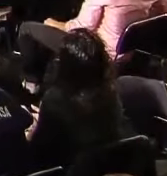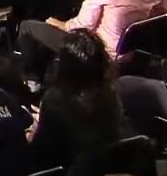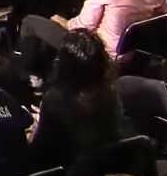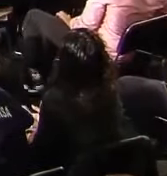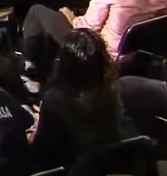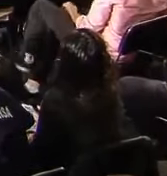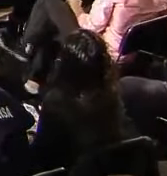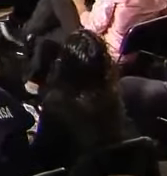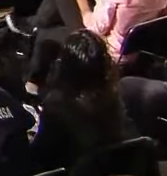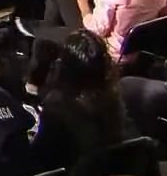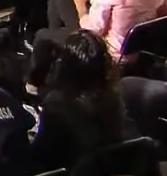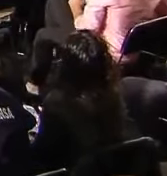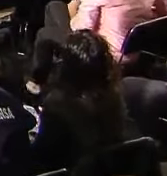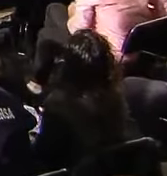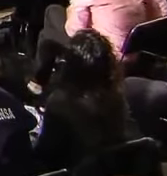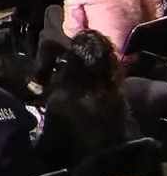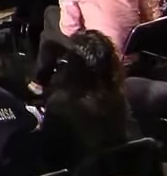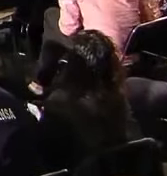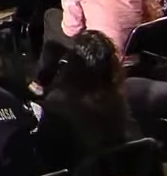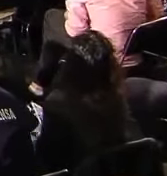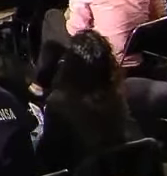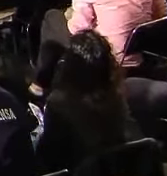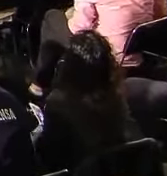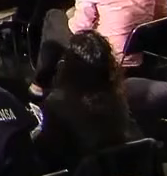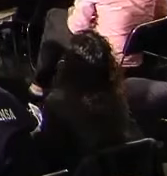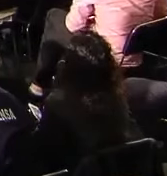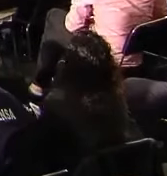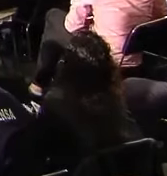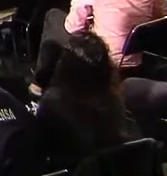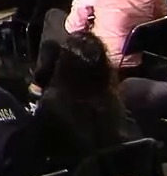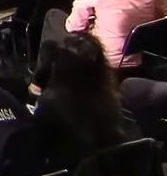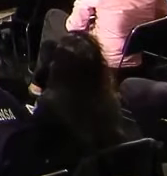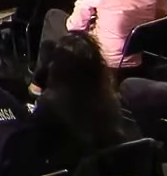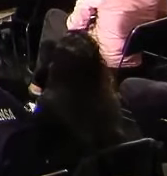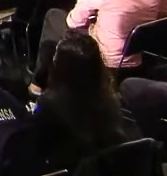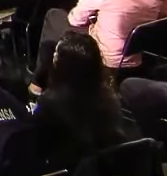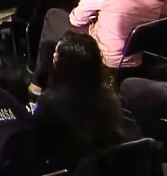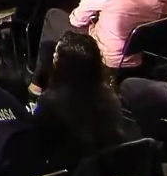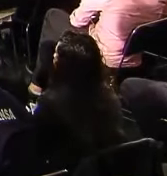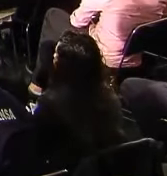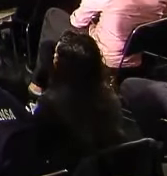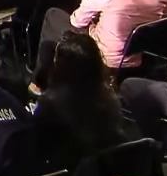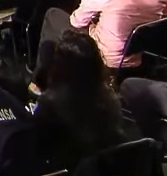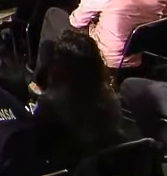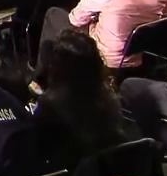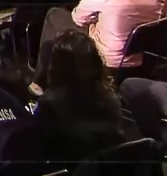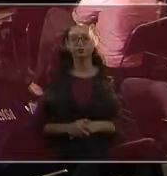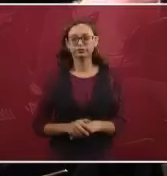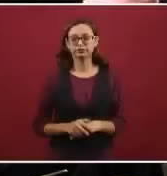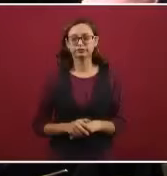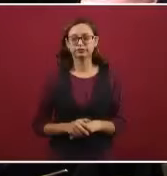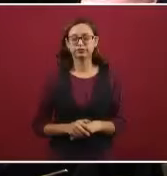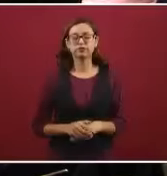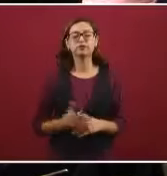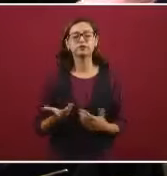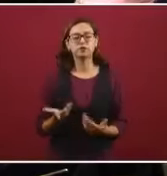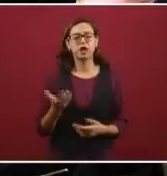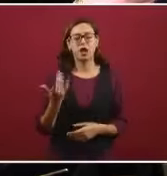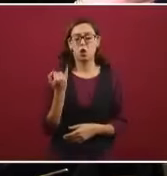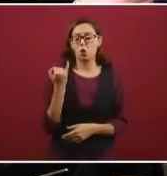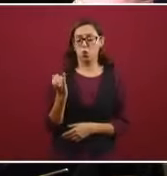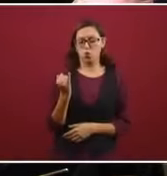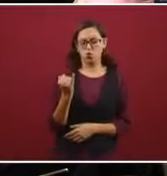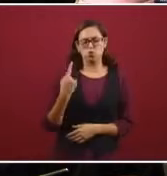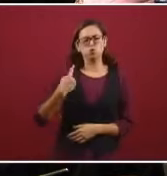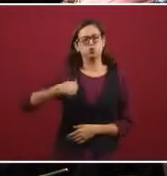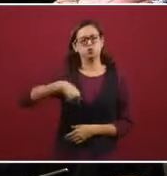Buenos días, canciller. Buenos días. Una pregunta. Vimos en junio el interés de